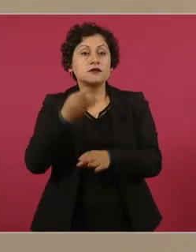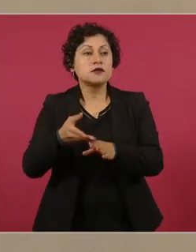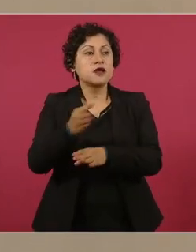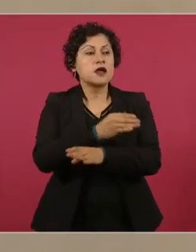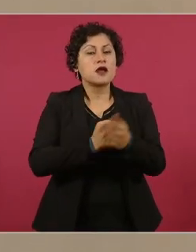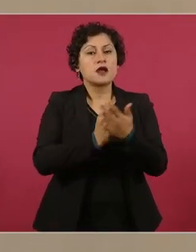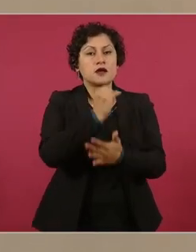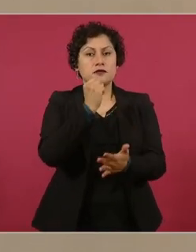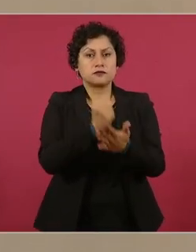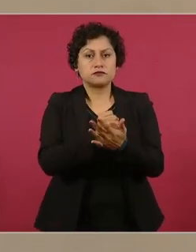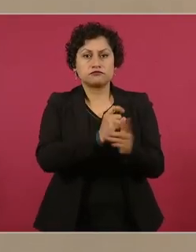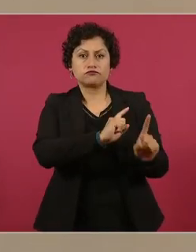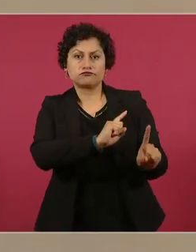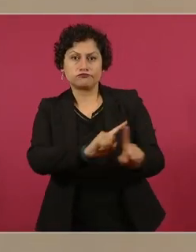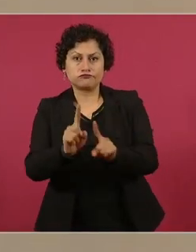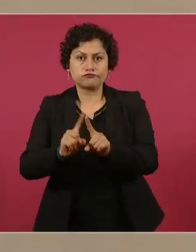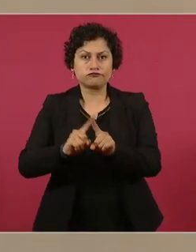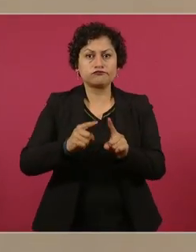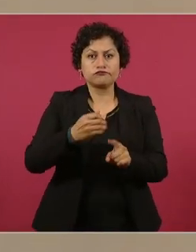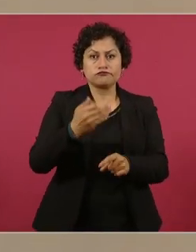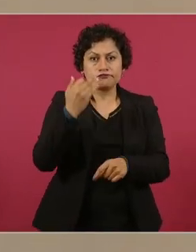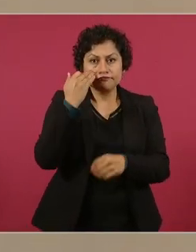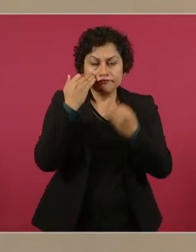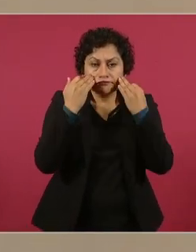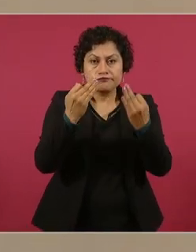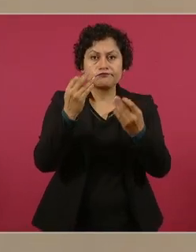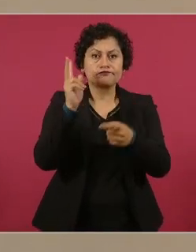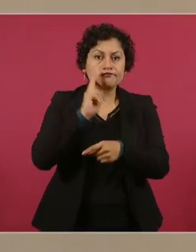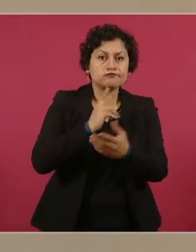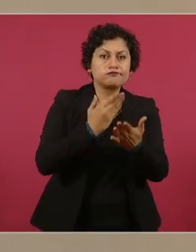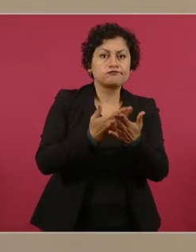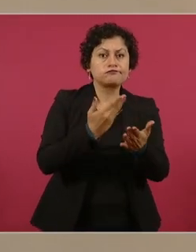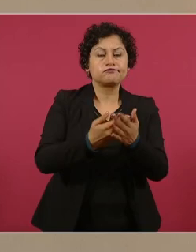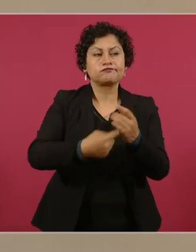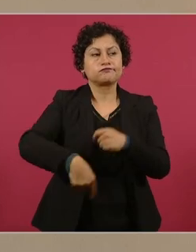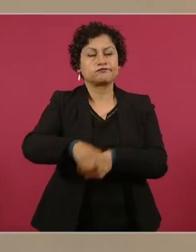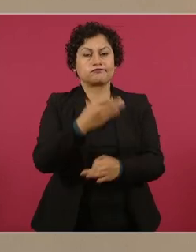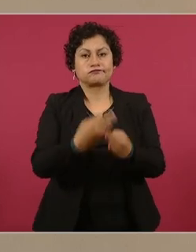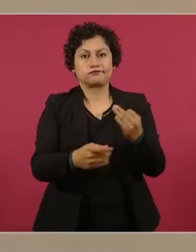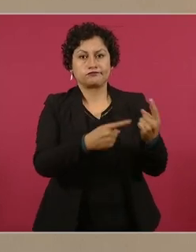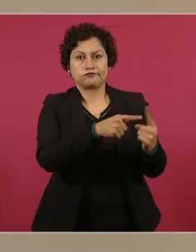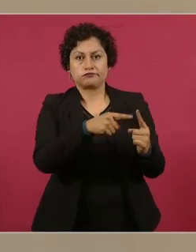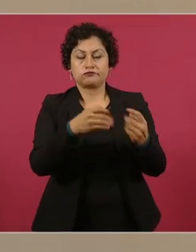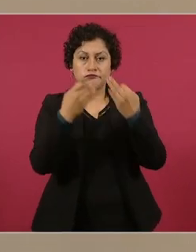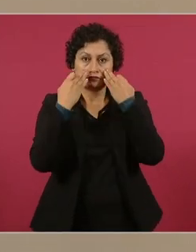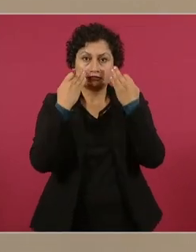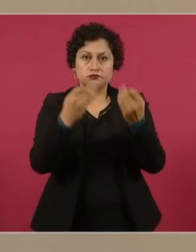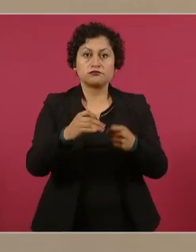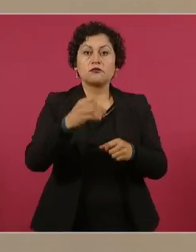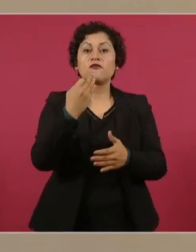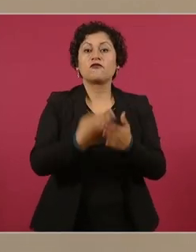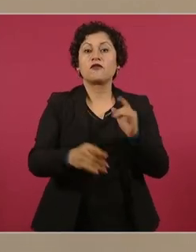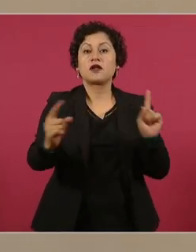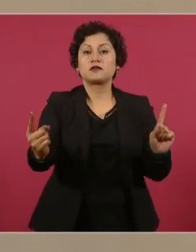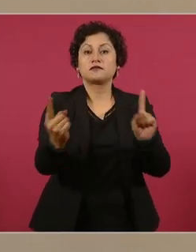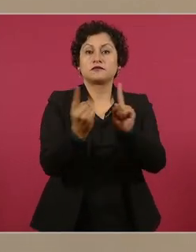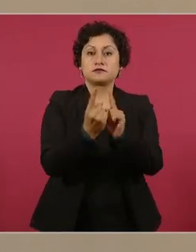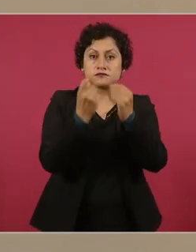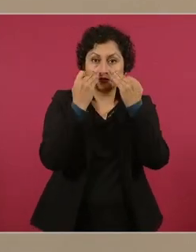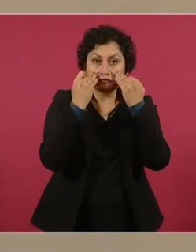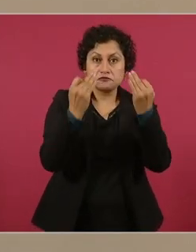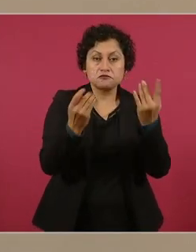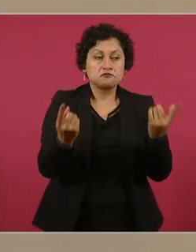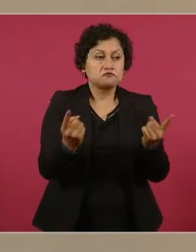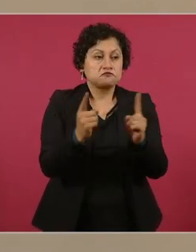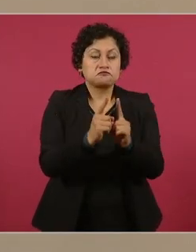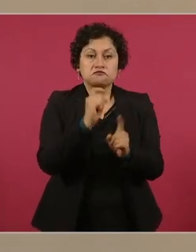diligencias sin la asistencia de la defensa, tampoco llevó a cabo el careo procesal entre la implicada y un testigo colaborador, ni se